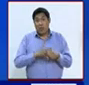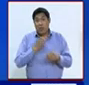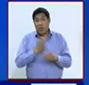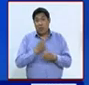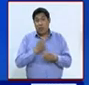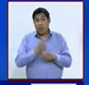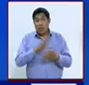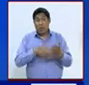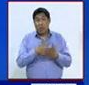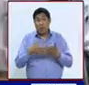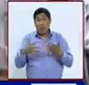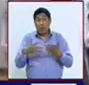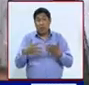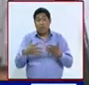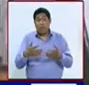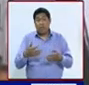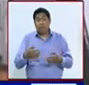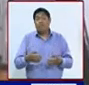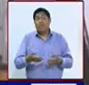laboral.